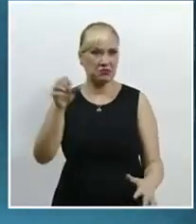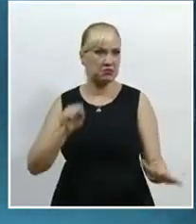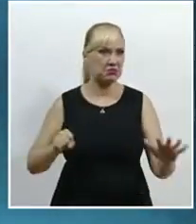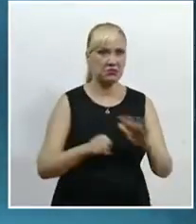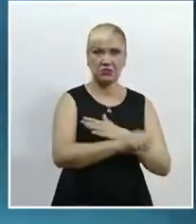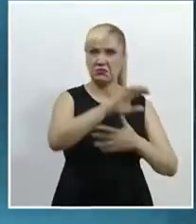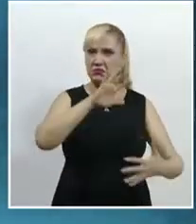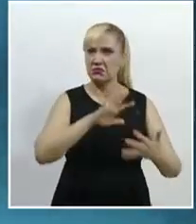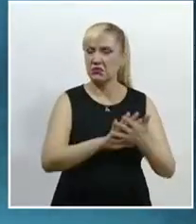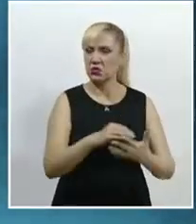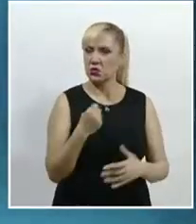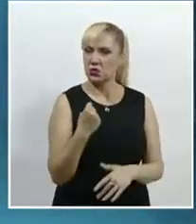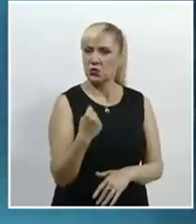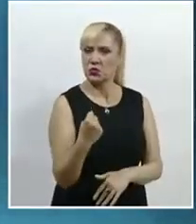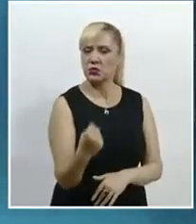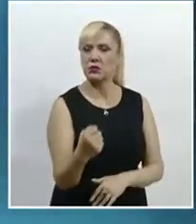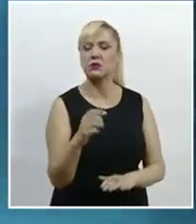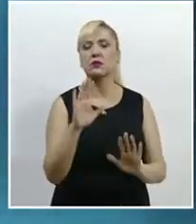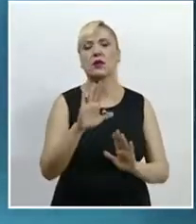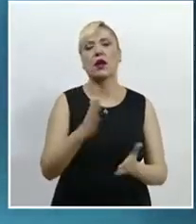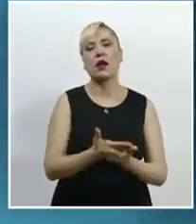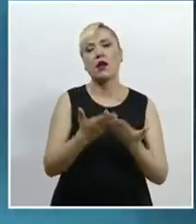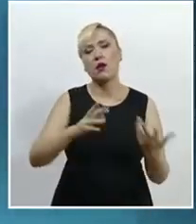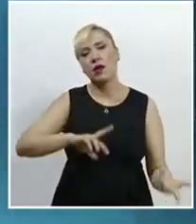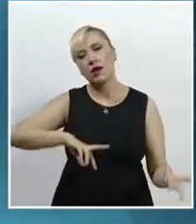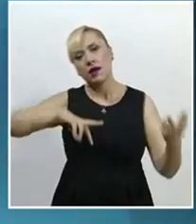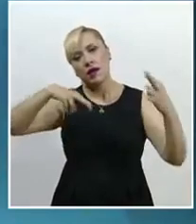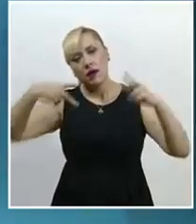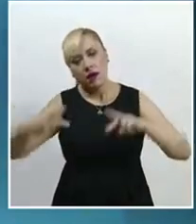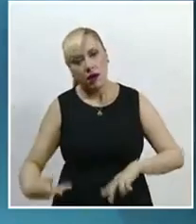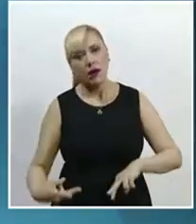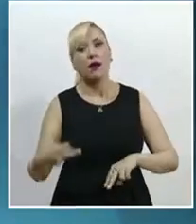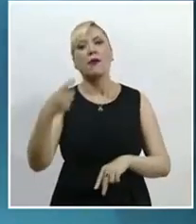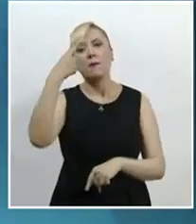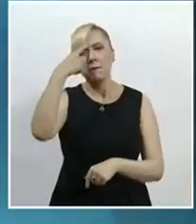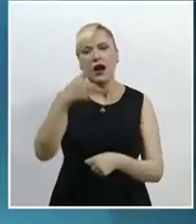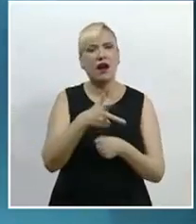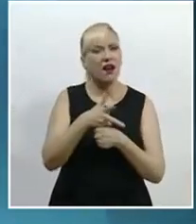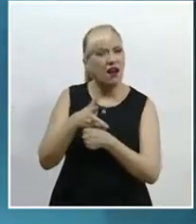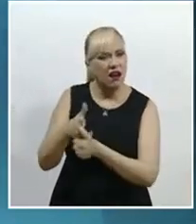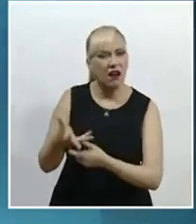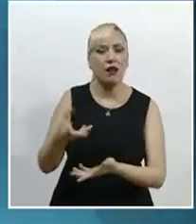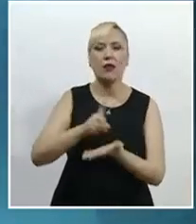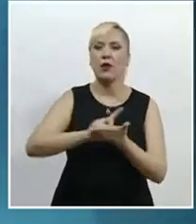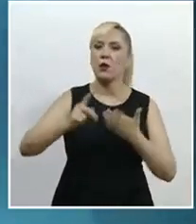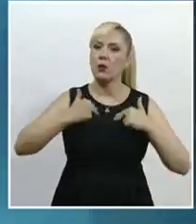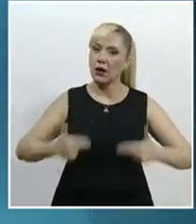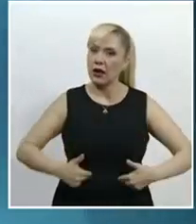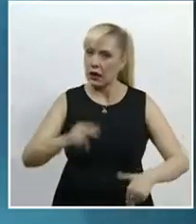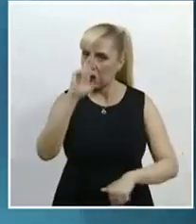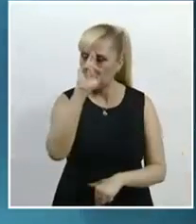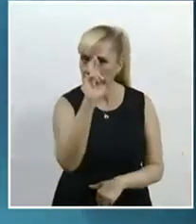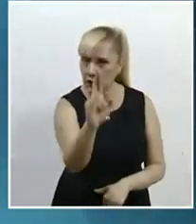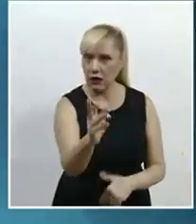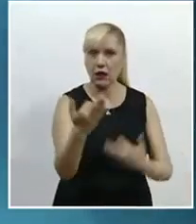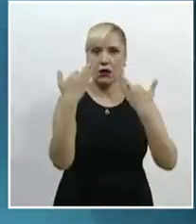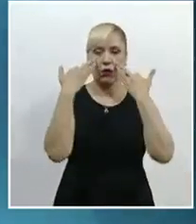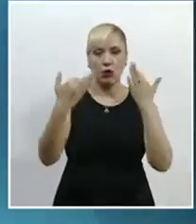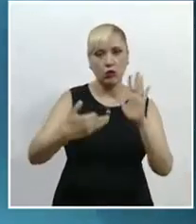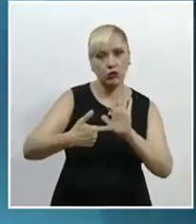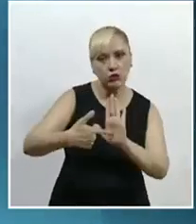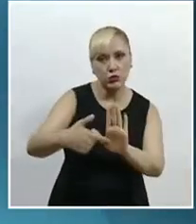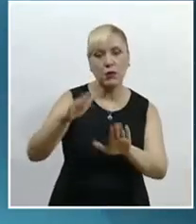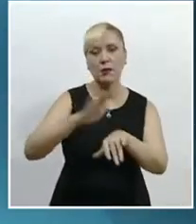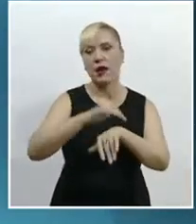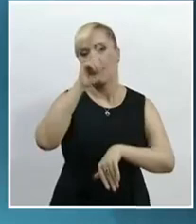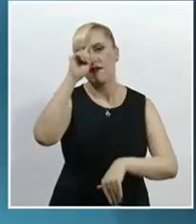¿sí? En su verticalidad, en su omisión del contradictorio, es un proceso que le facilita el